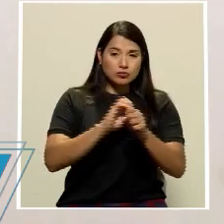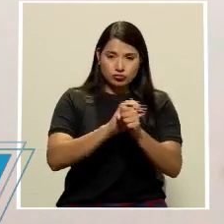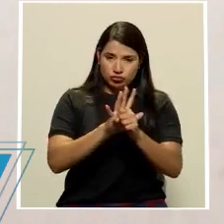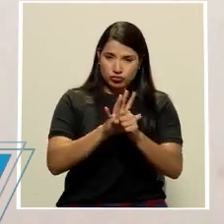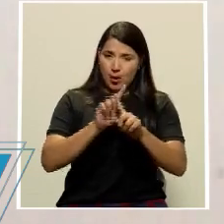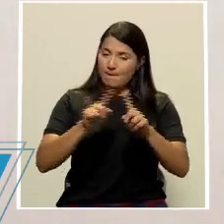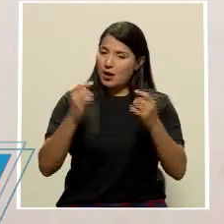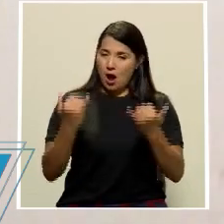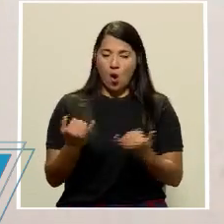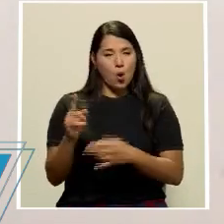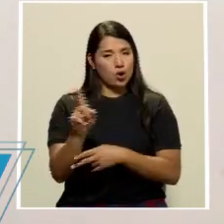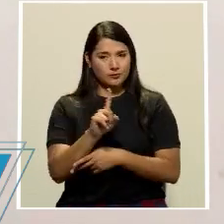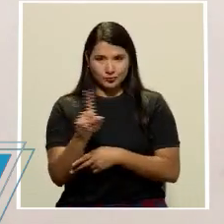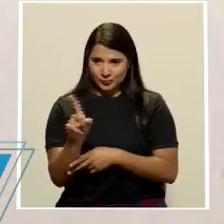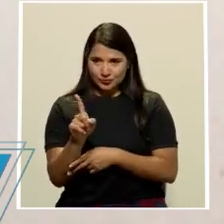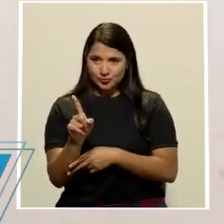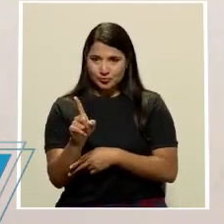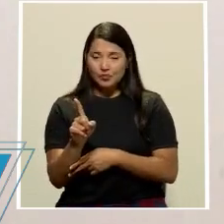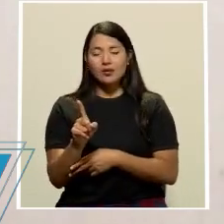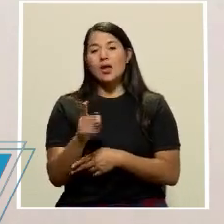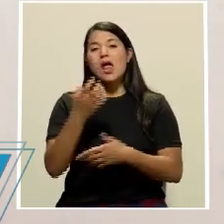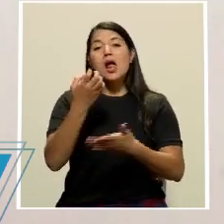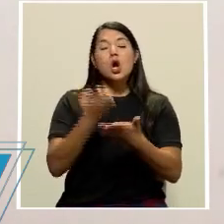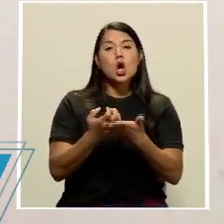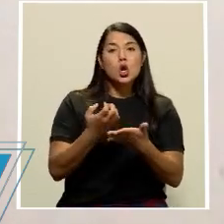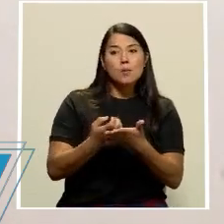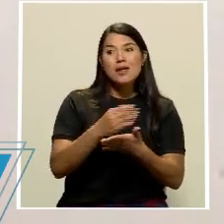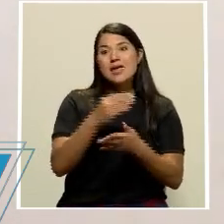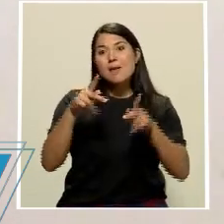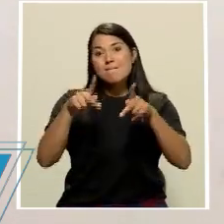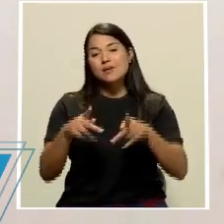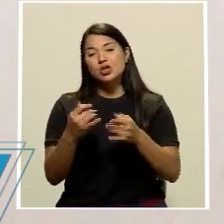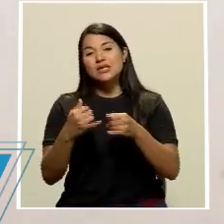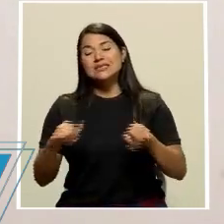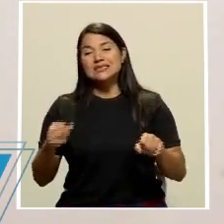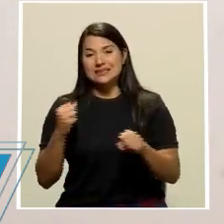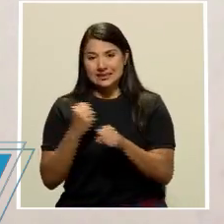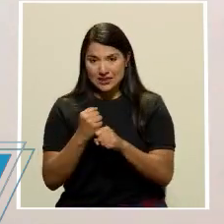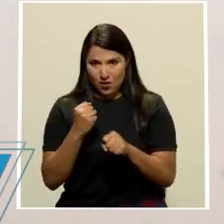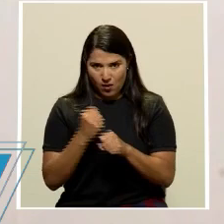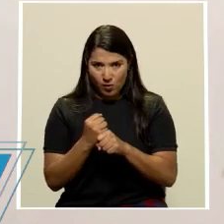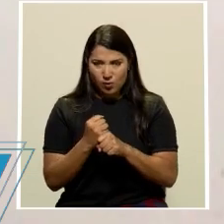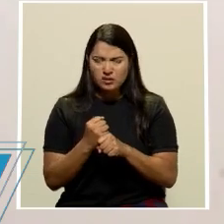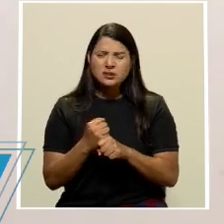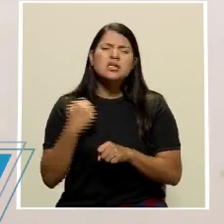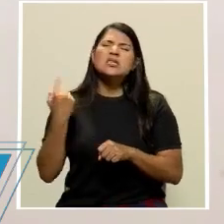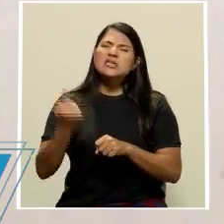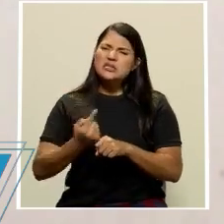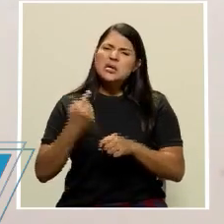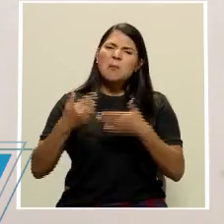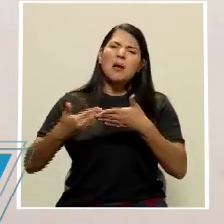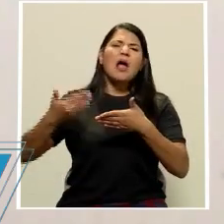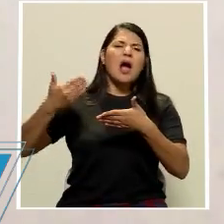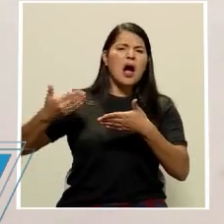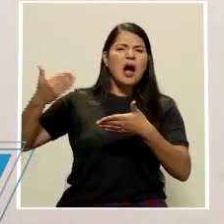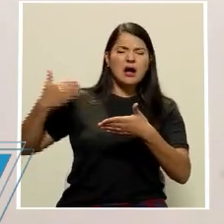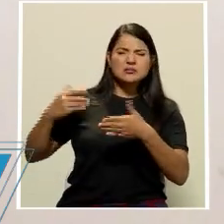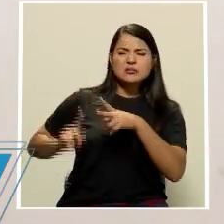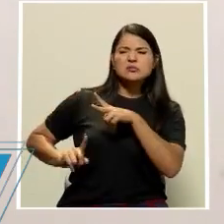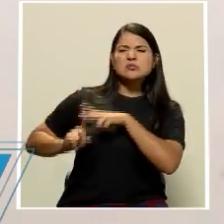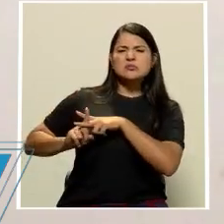ha sido uno de los principales problemas del país cuando hemos observado de manera